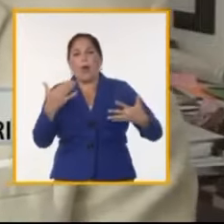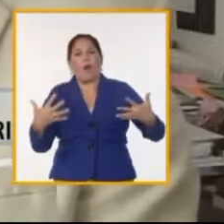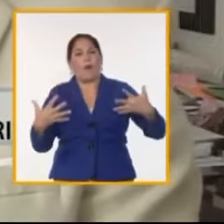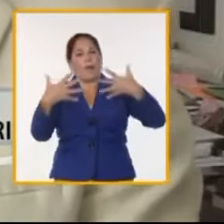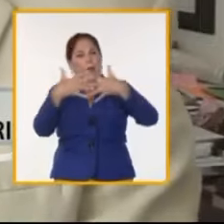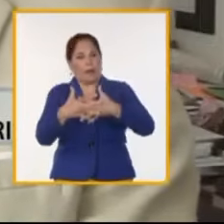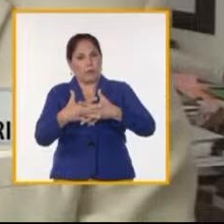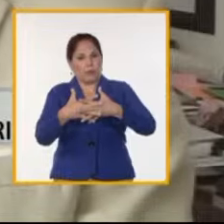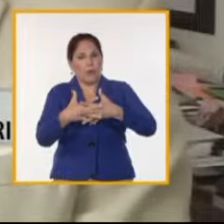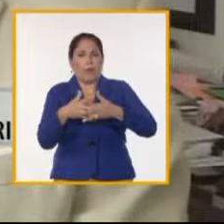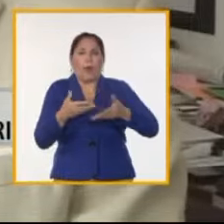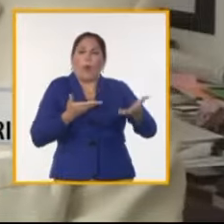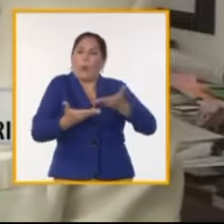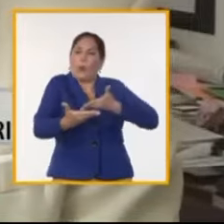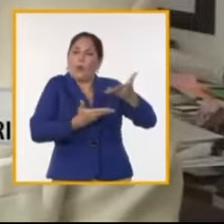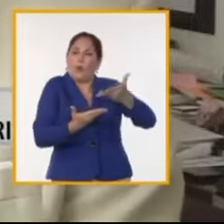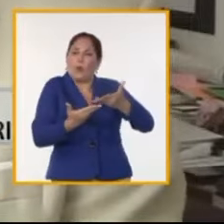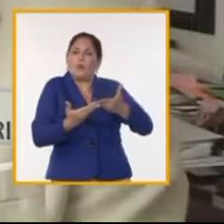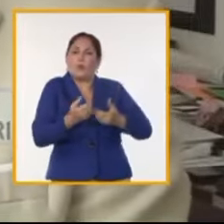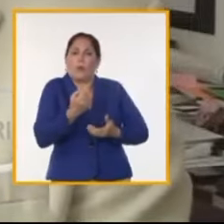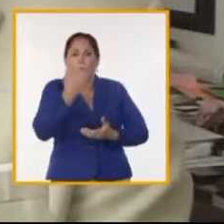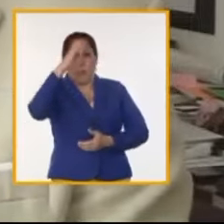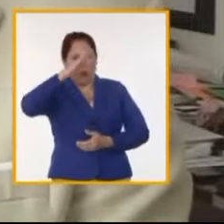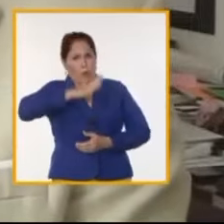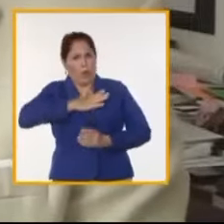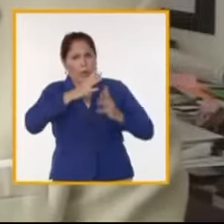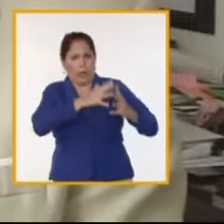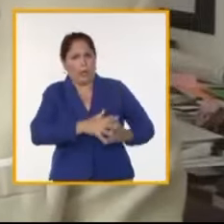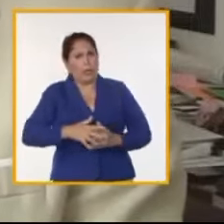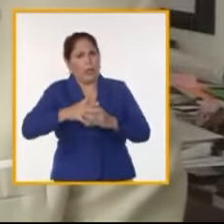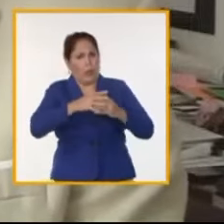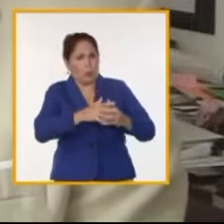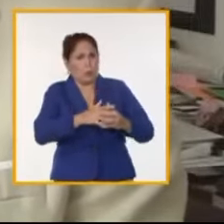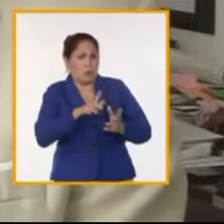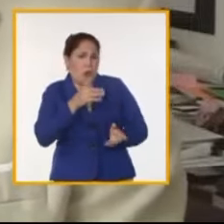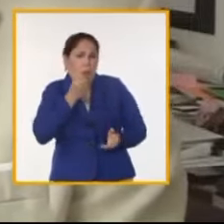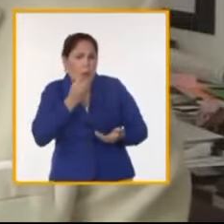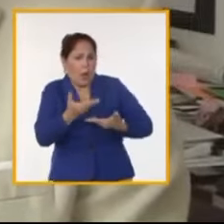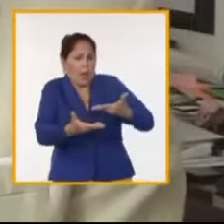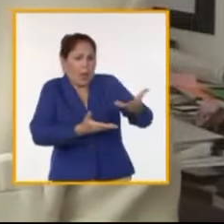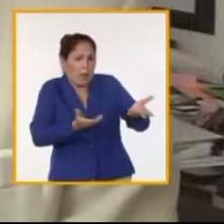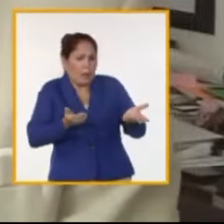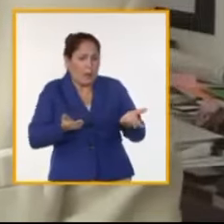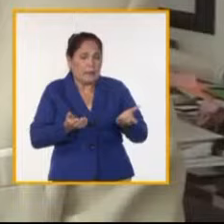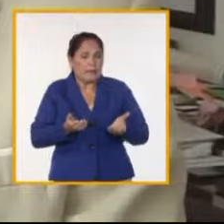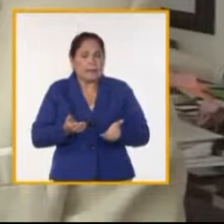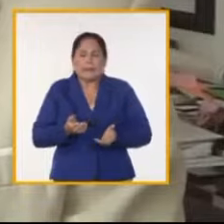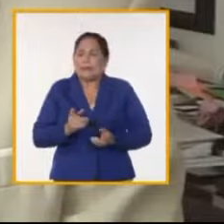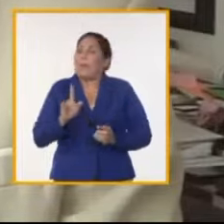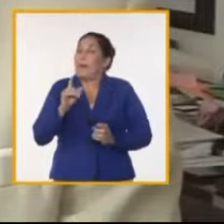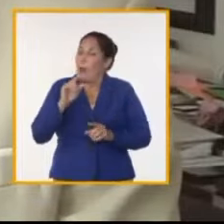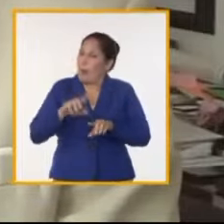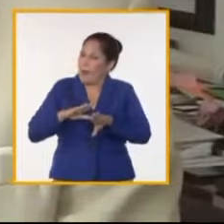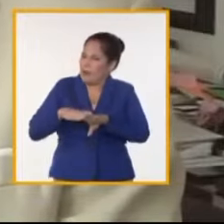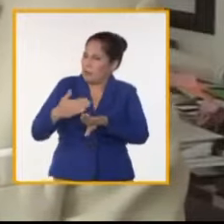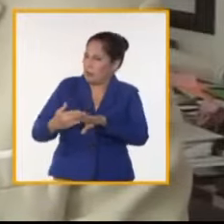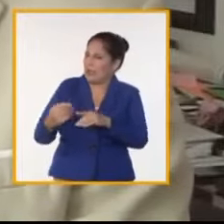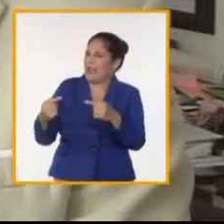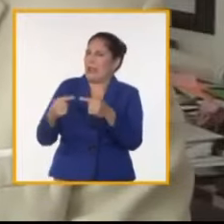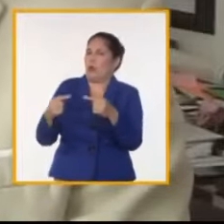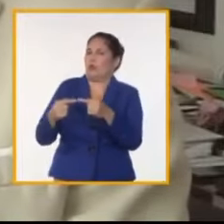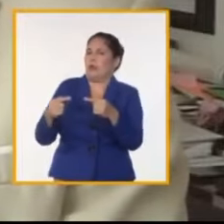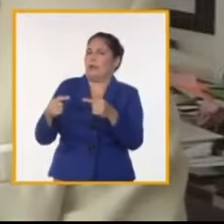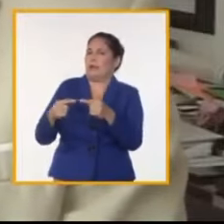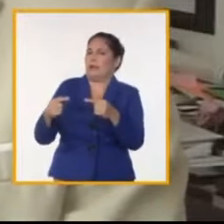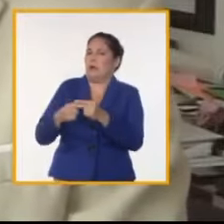hacer negocios con la dictadura y tienen una gran influencia sobre esta administración Aparentemente Pero existe también un lado institucional como la persona que nos